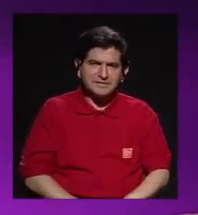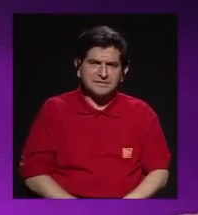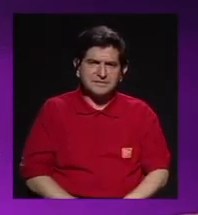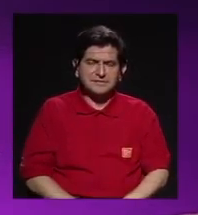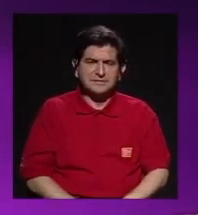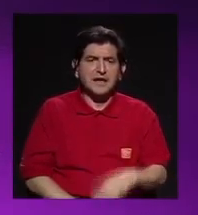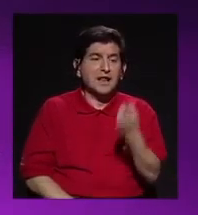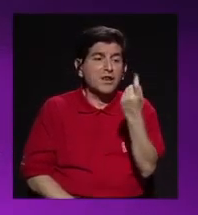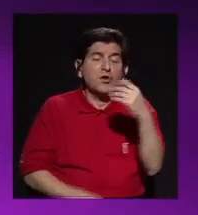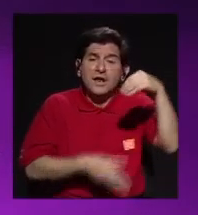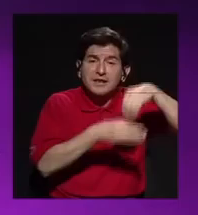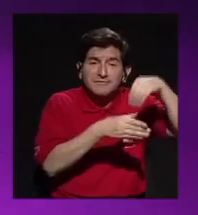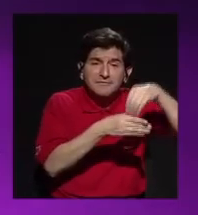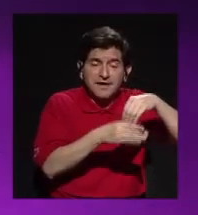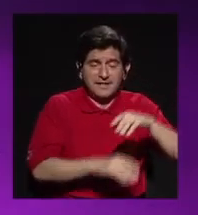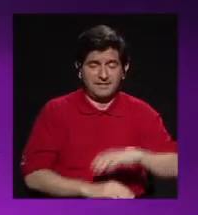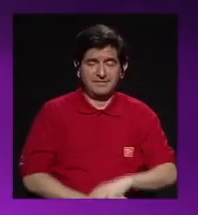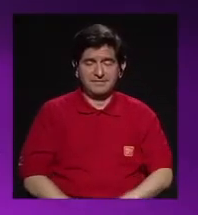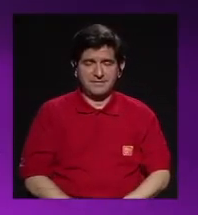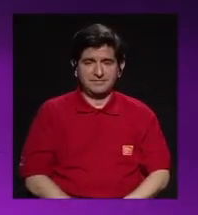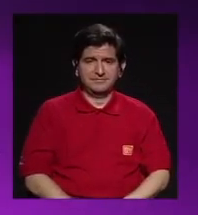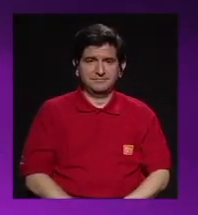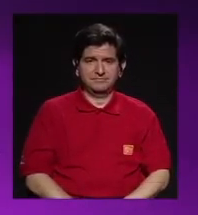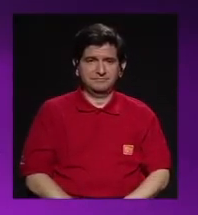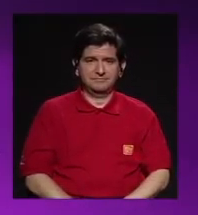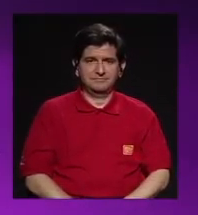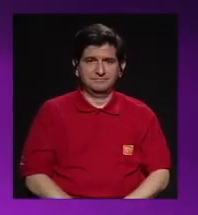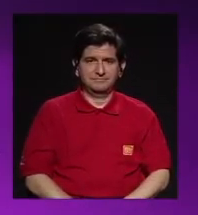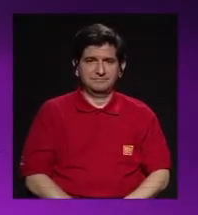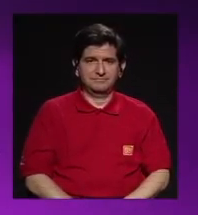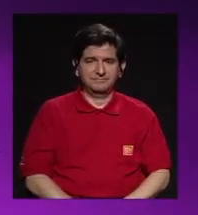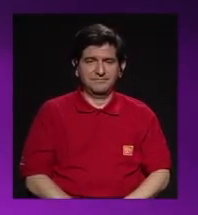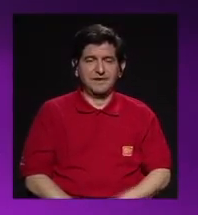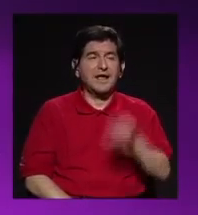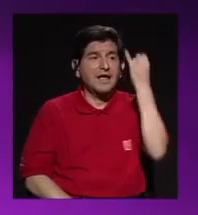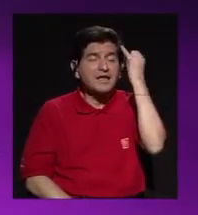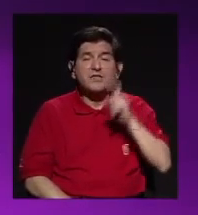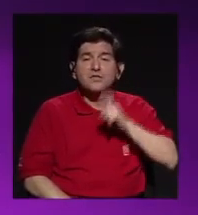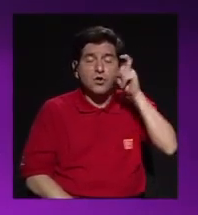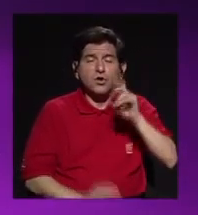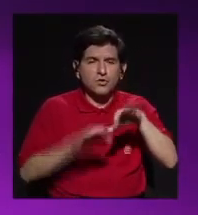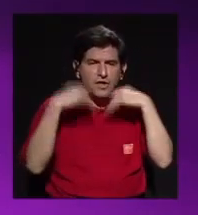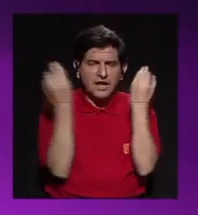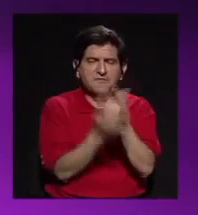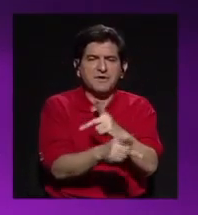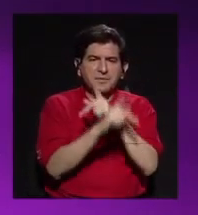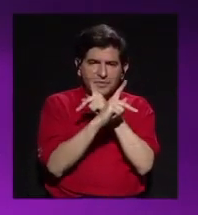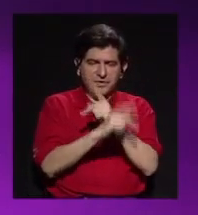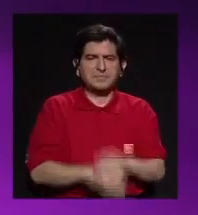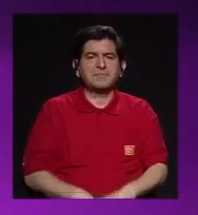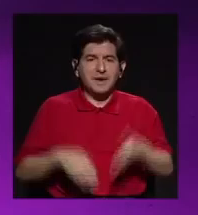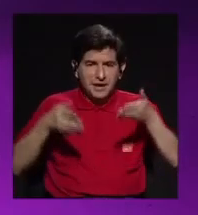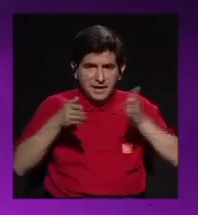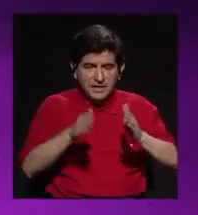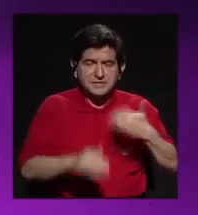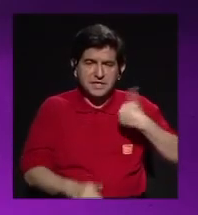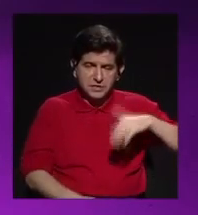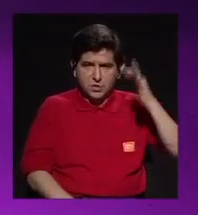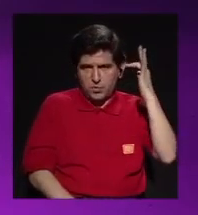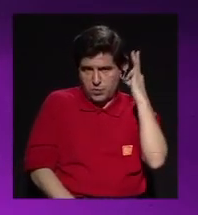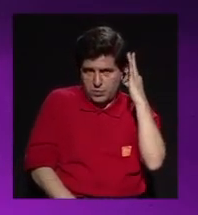lo que les falta. No es lo que traen las guías, sino lo que les falta. La ideología de género y la familia se protege porque al nacer de hombre y de